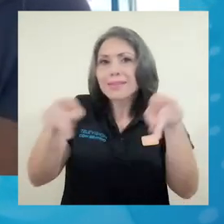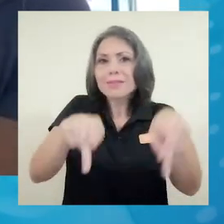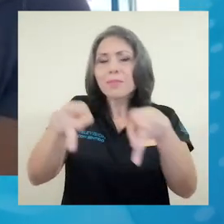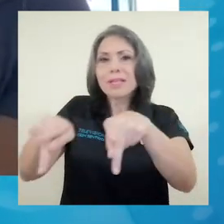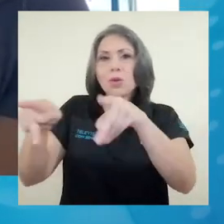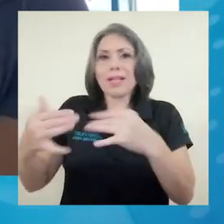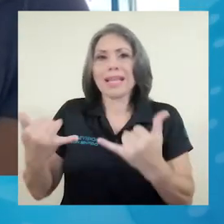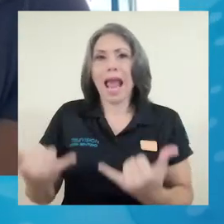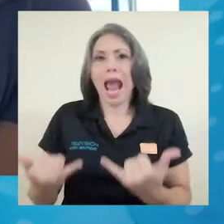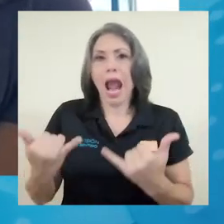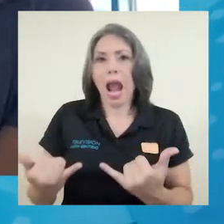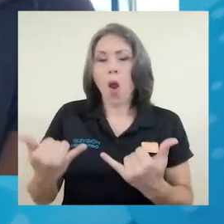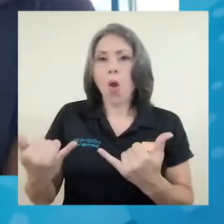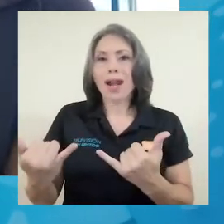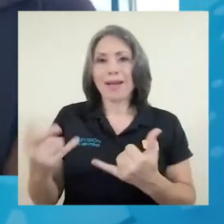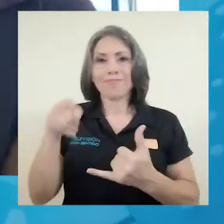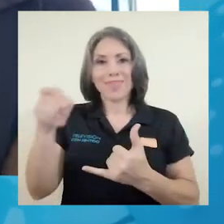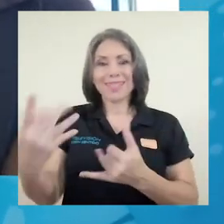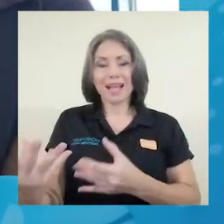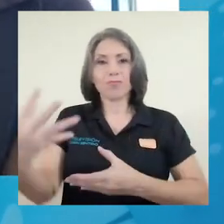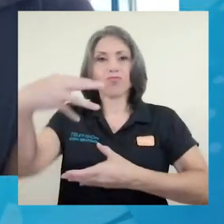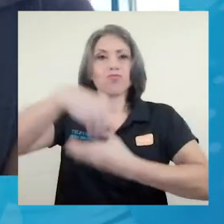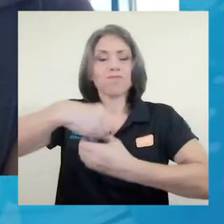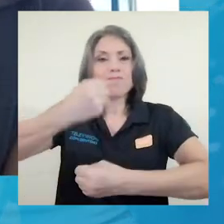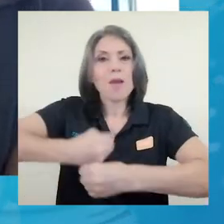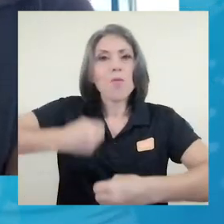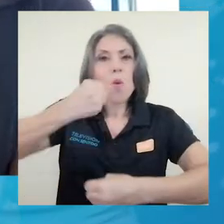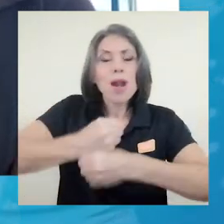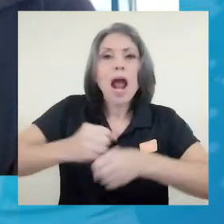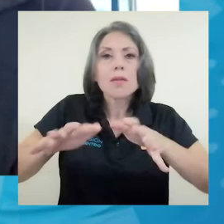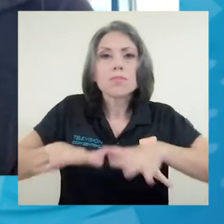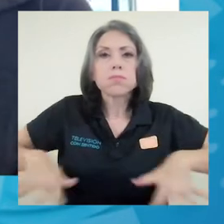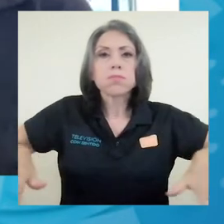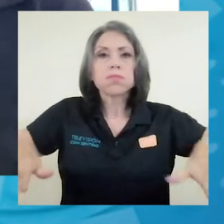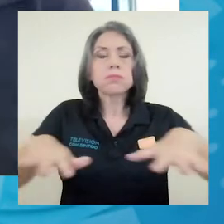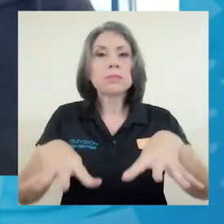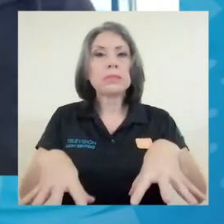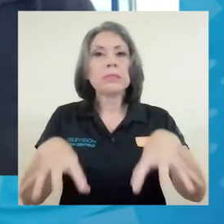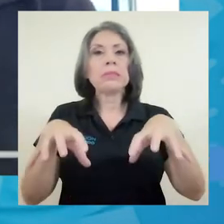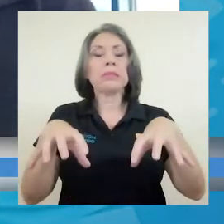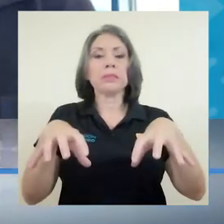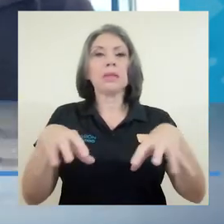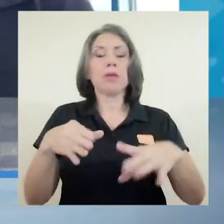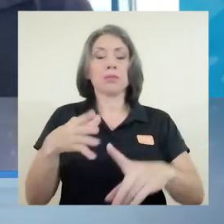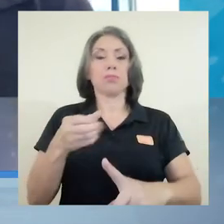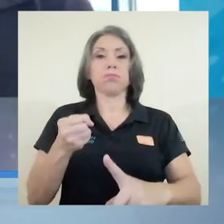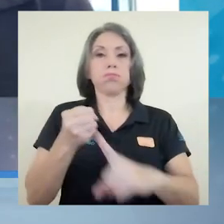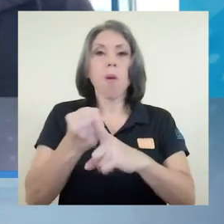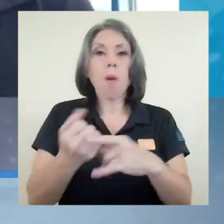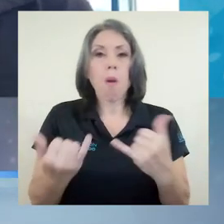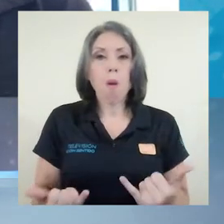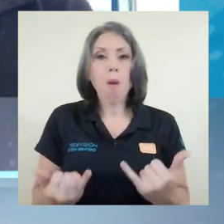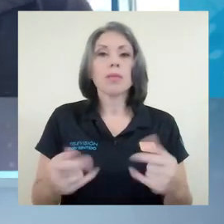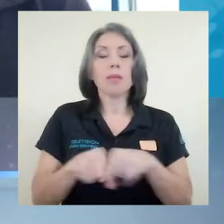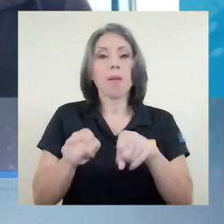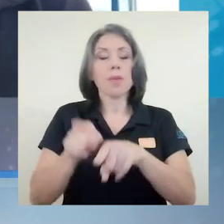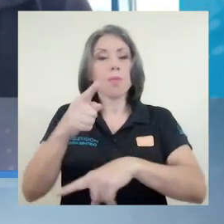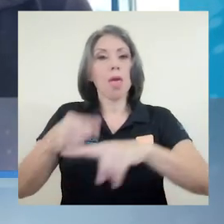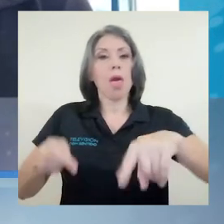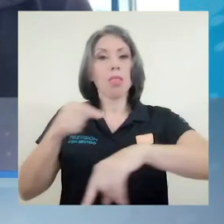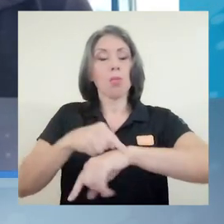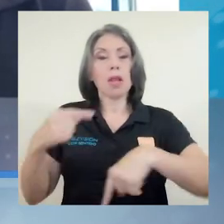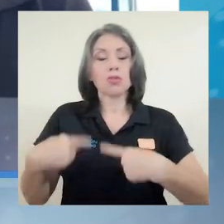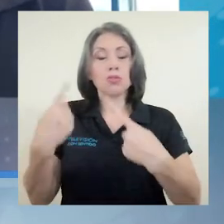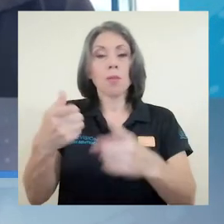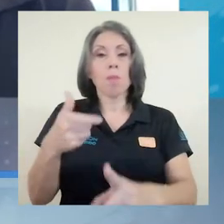tan estresante que tiene secuelas inmediatos y secuelas a mediano plazo entonces la idea es poder evaluar a esas personas